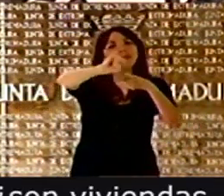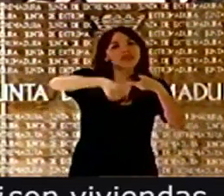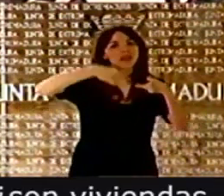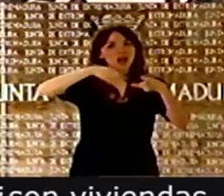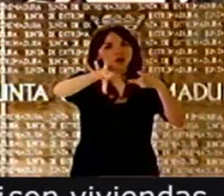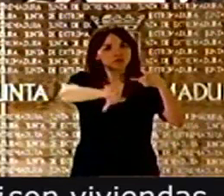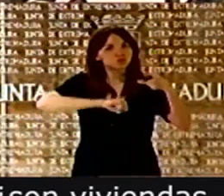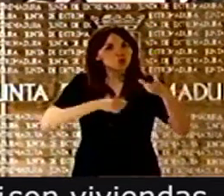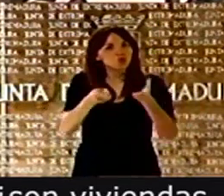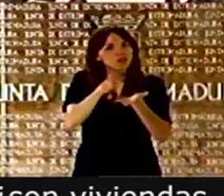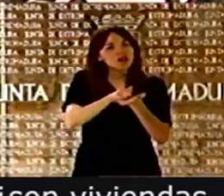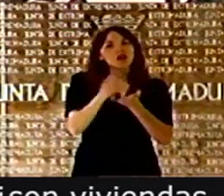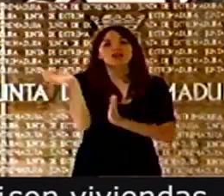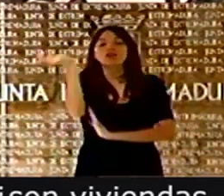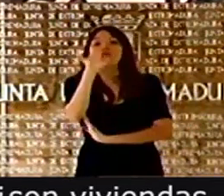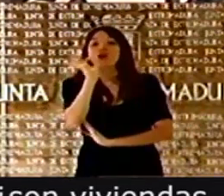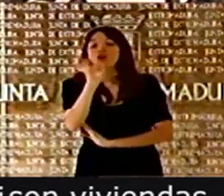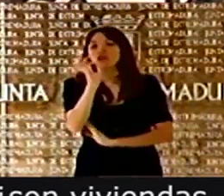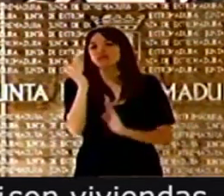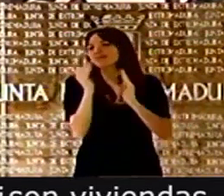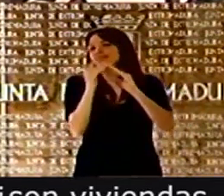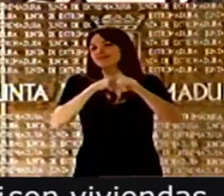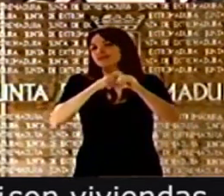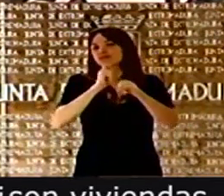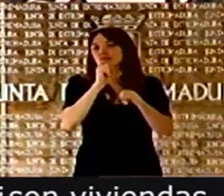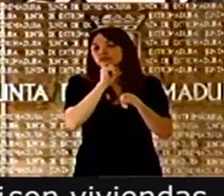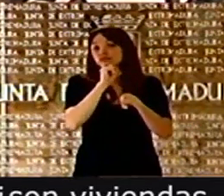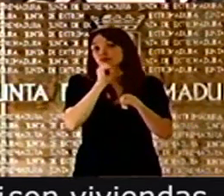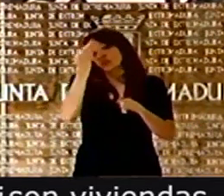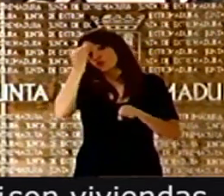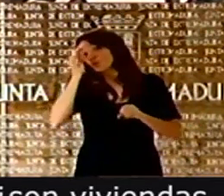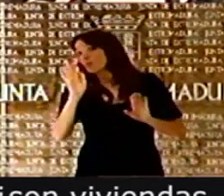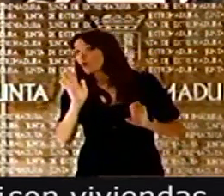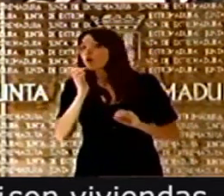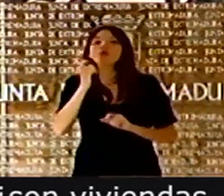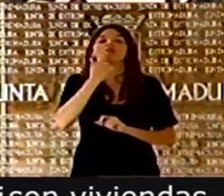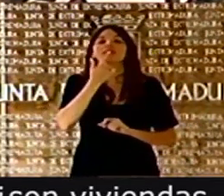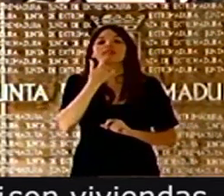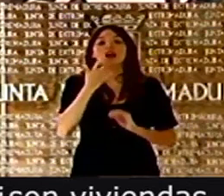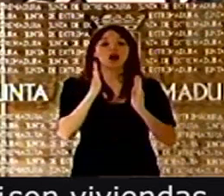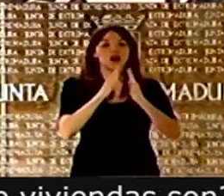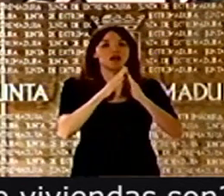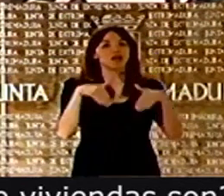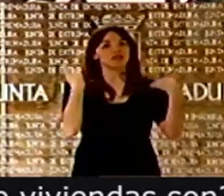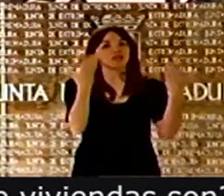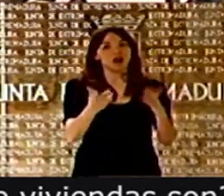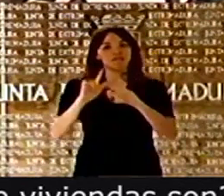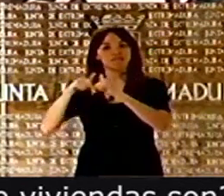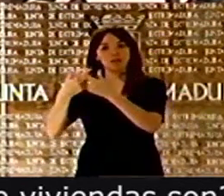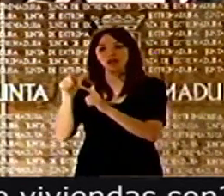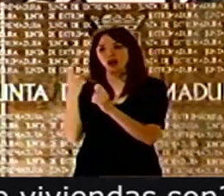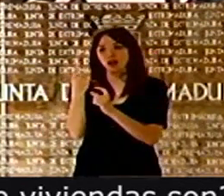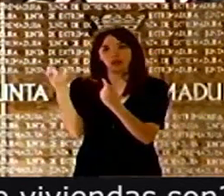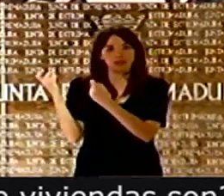recuperado? ¿Qué tipo de viviendas son? Y bueno, supongo que luego la idea es que se adjudiquen a familias que lo